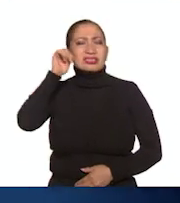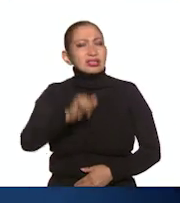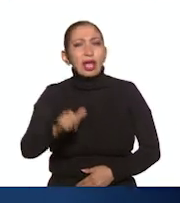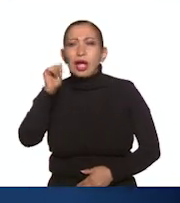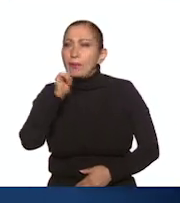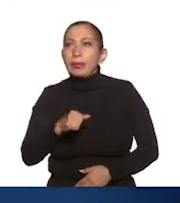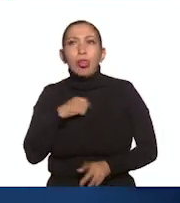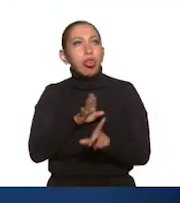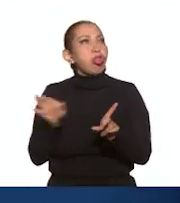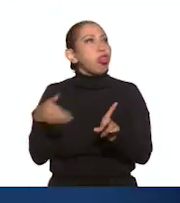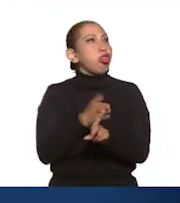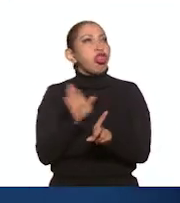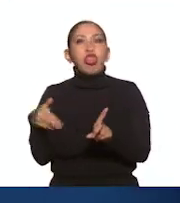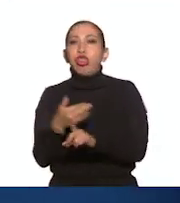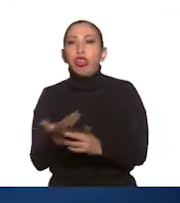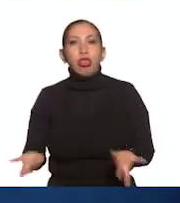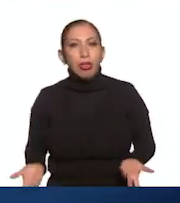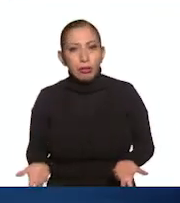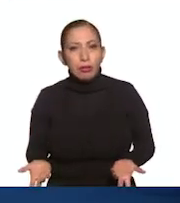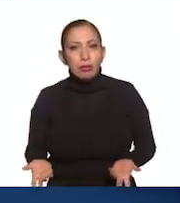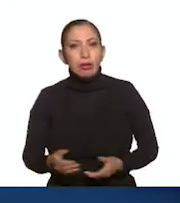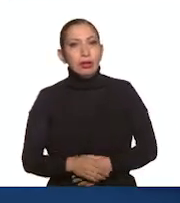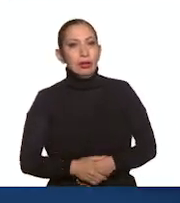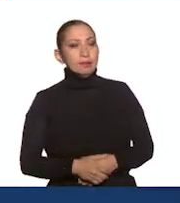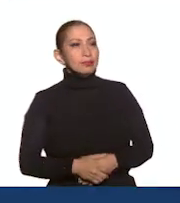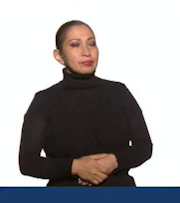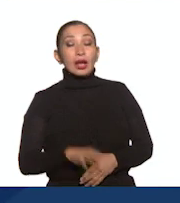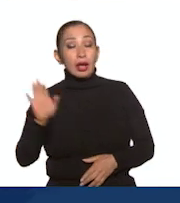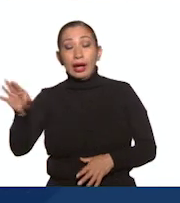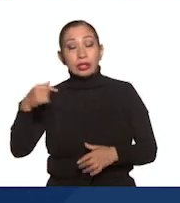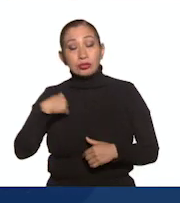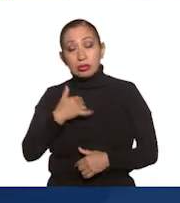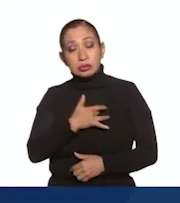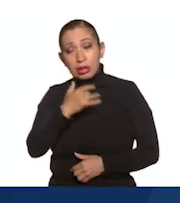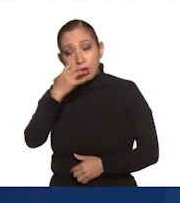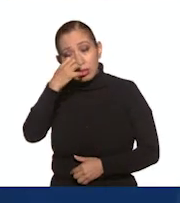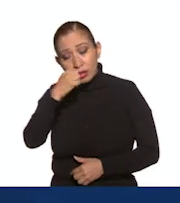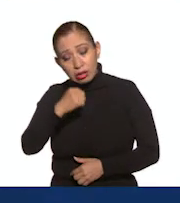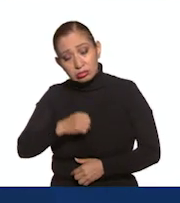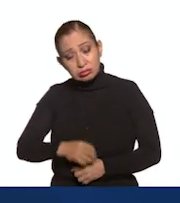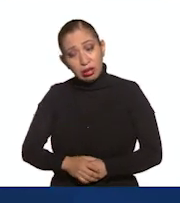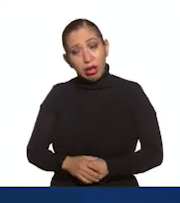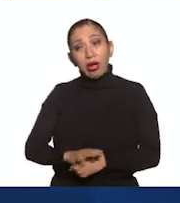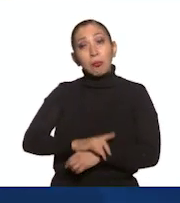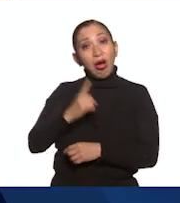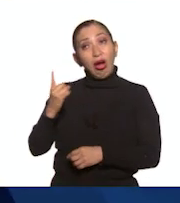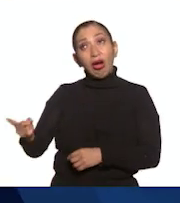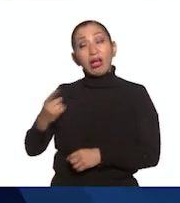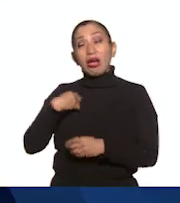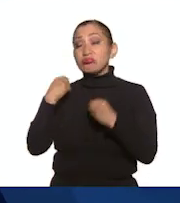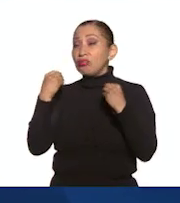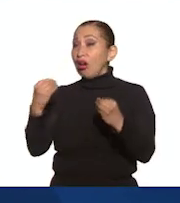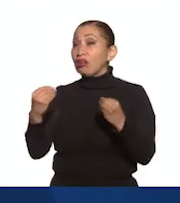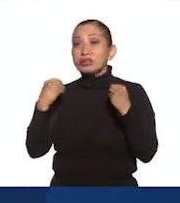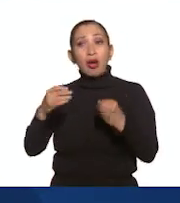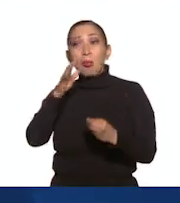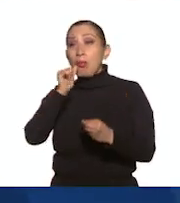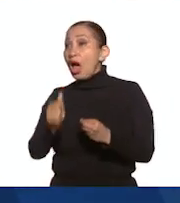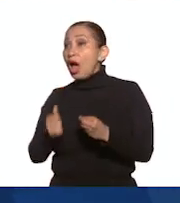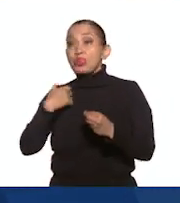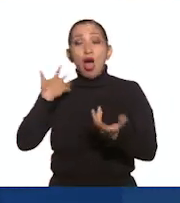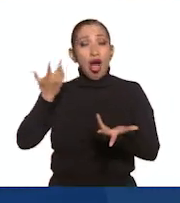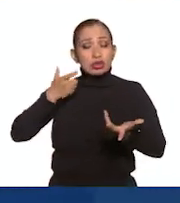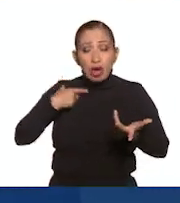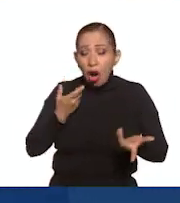siempre le da la vuelta a las cosas! Bueno, pues es que me siento triste, porque hace mucho que no puedo ir a andar